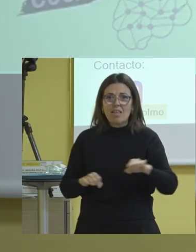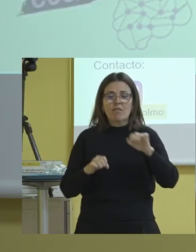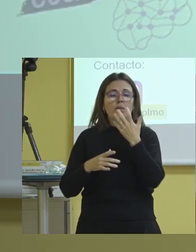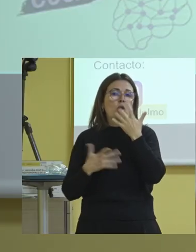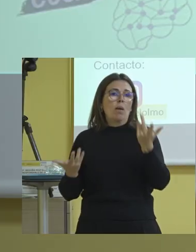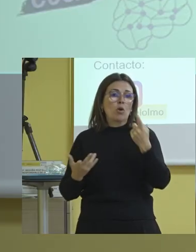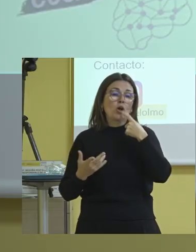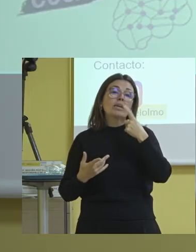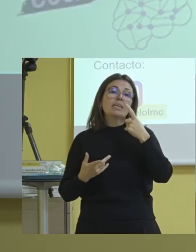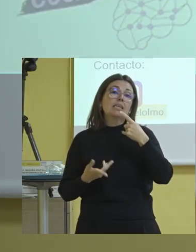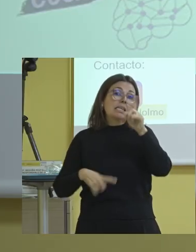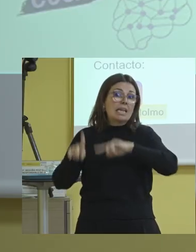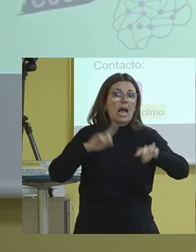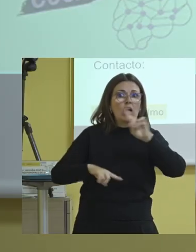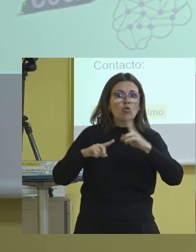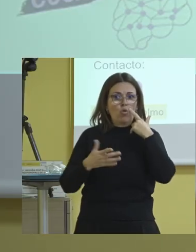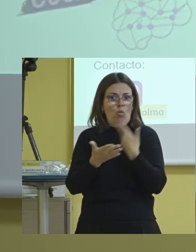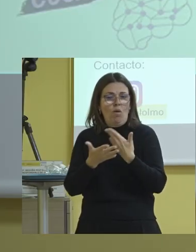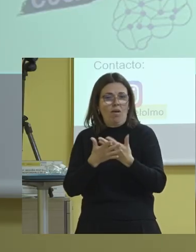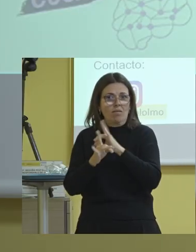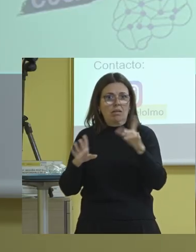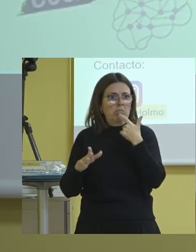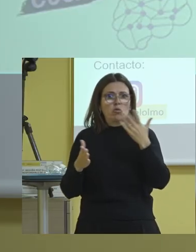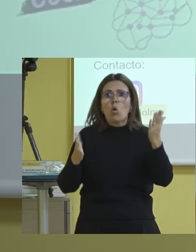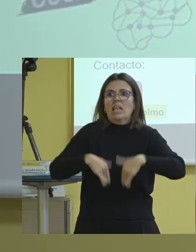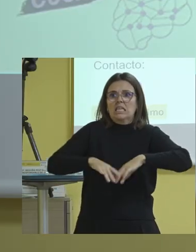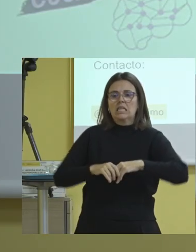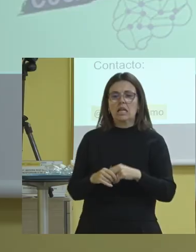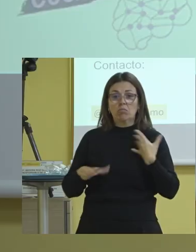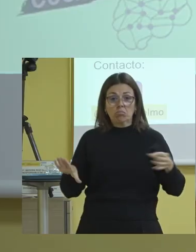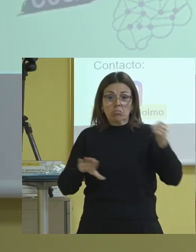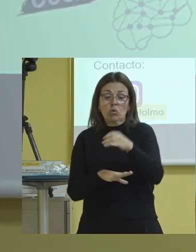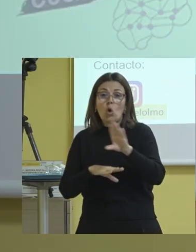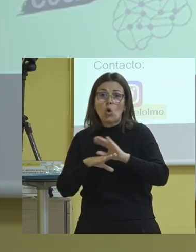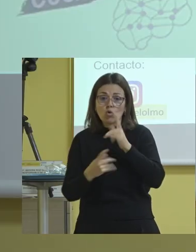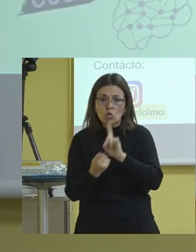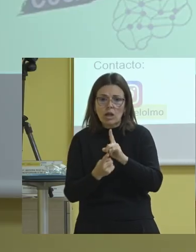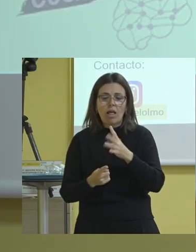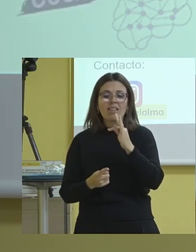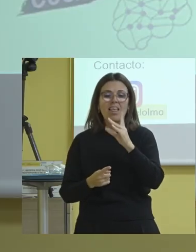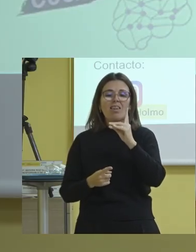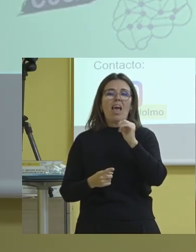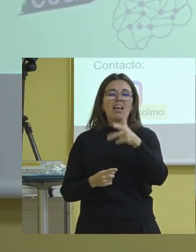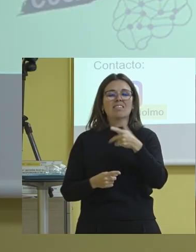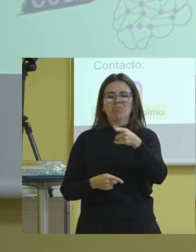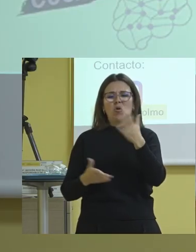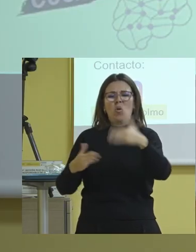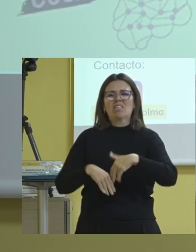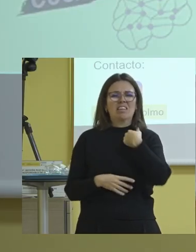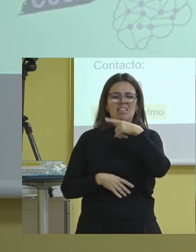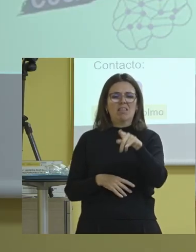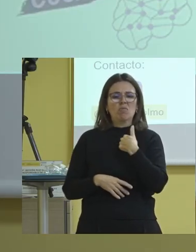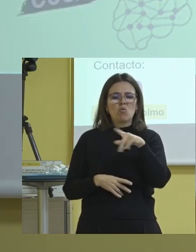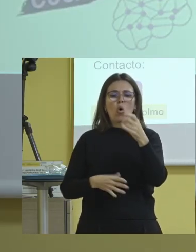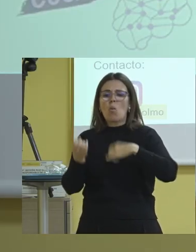diferentes trastornos que están más que entendidos por la evidencia actual no existen. Y cuando llega un niño a su consulta y dice, tiene un perfil TDAH. No, para mí esto no existe. Tu